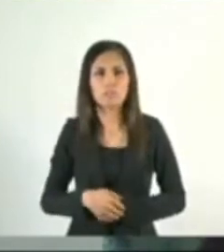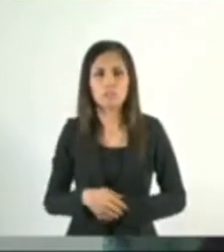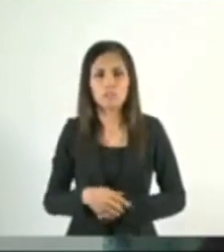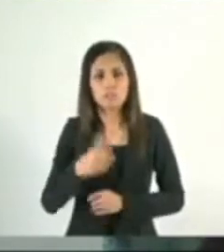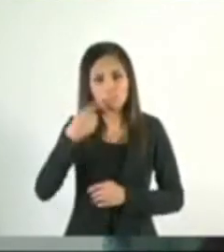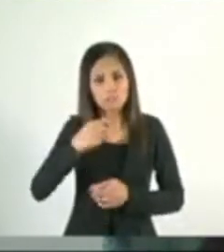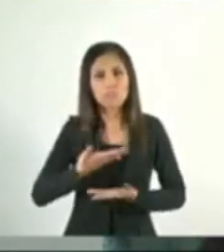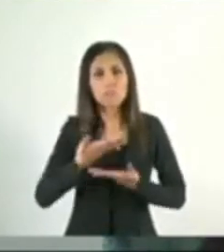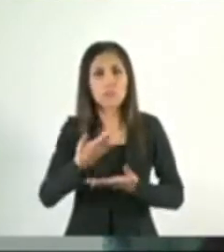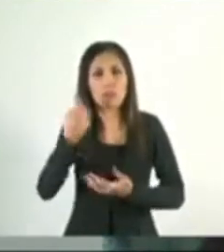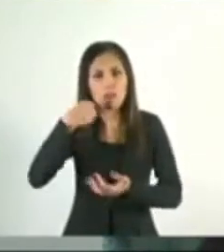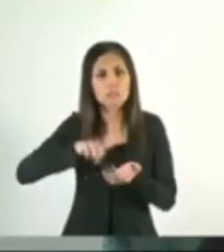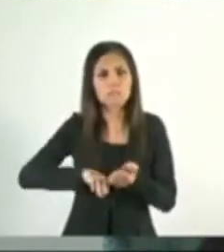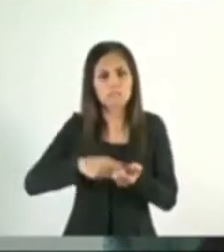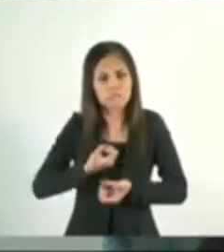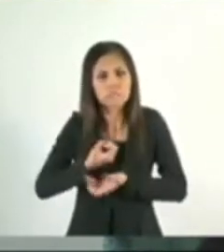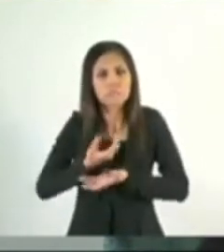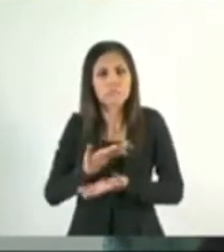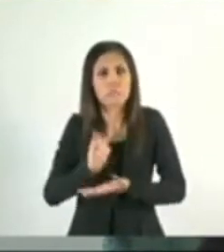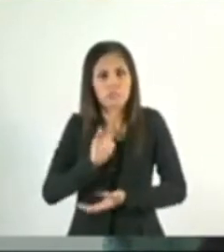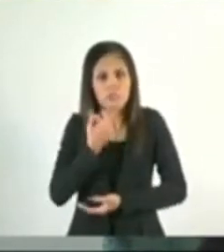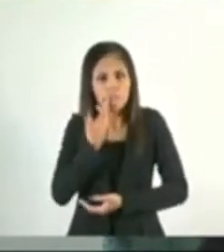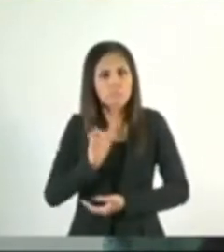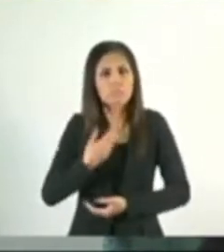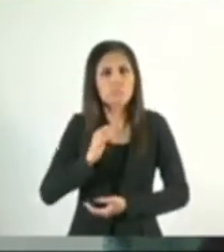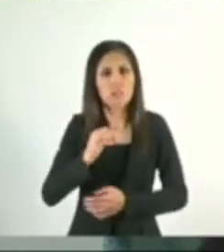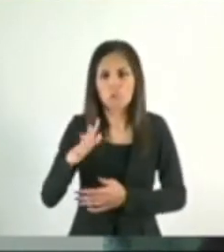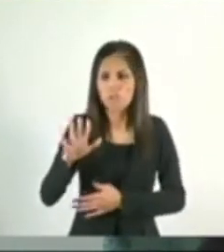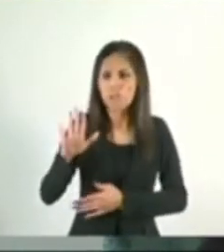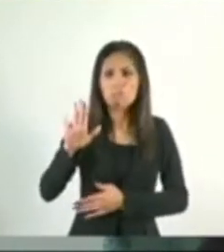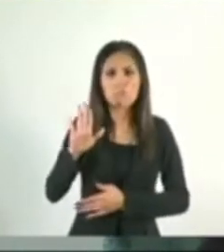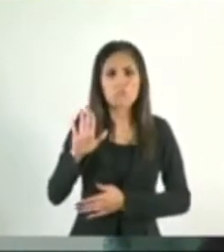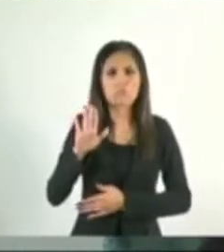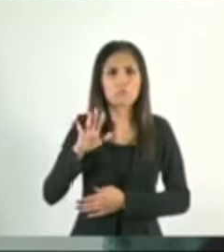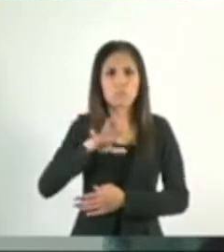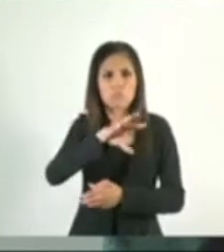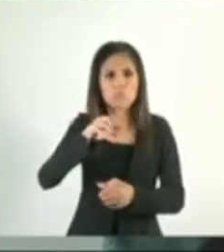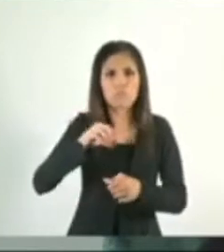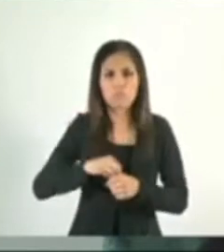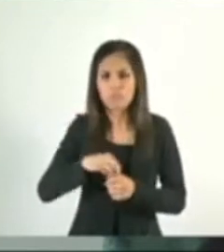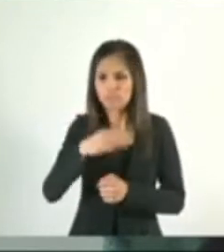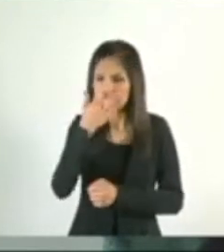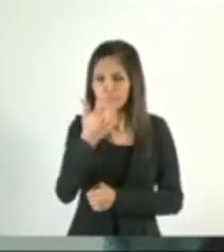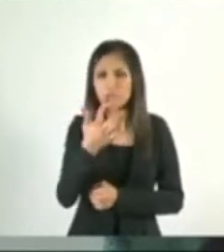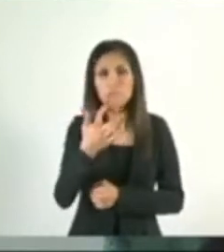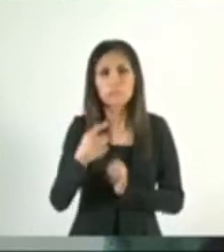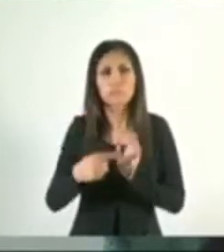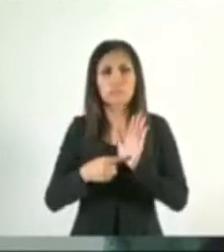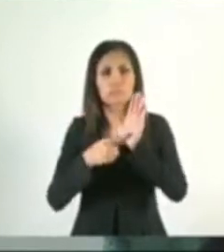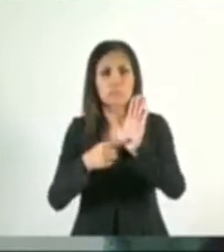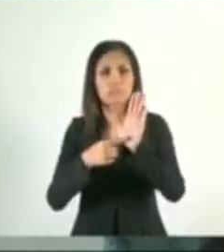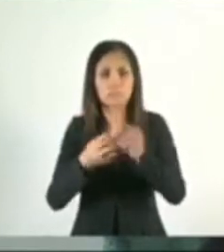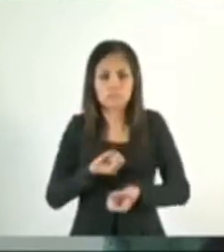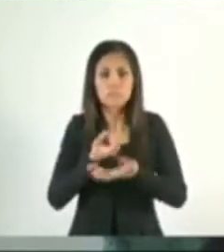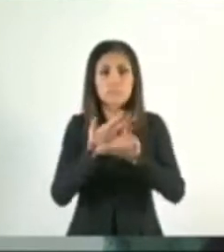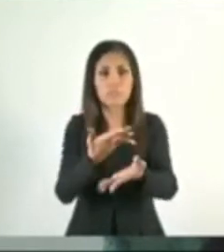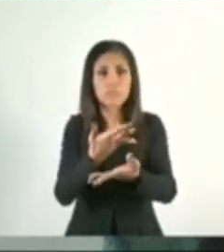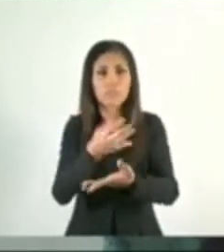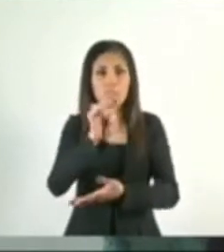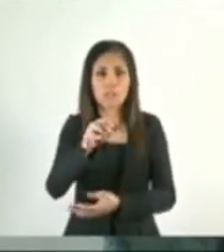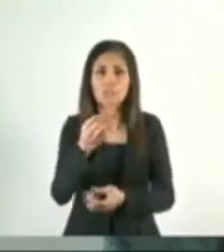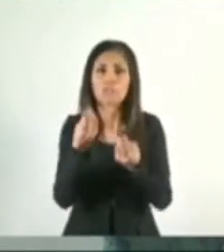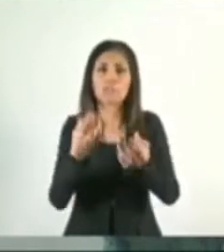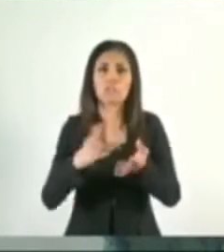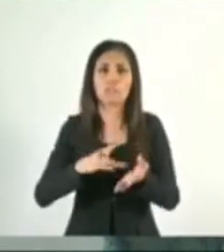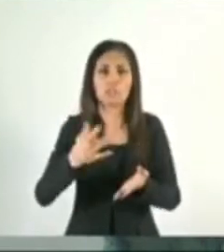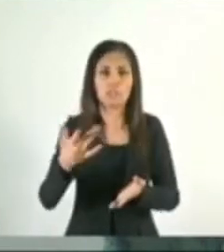espíritu, con entrega, decisión, compromiso y total sinceridad, les expresamos nuestra